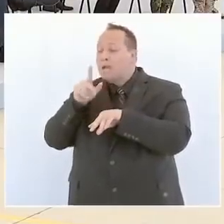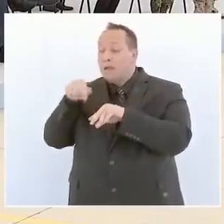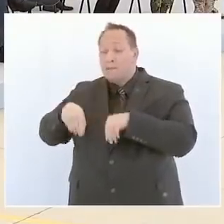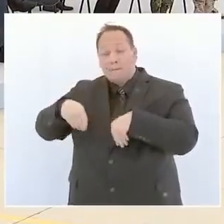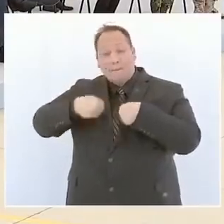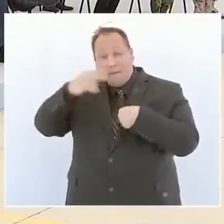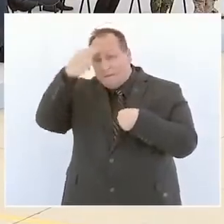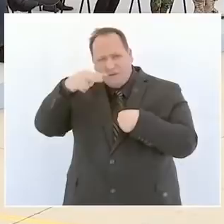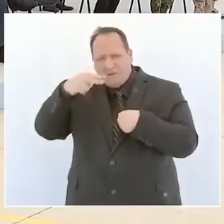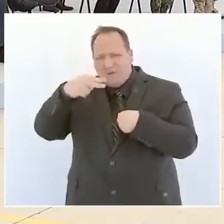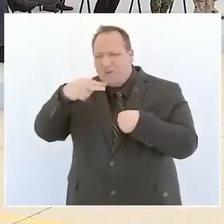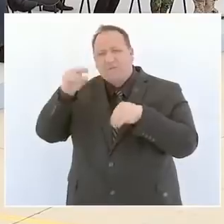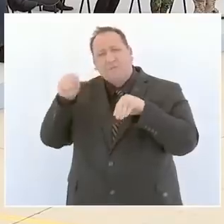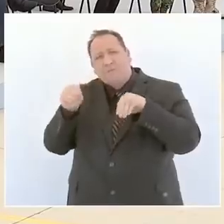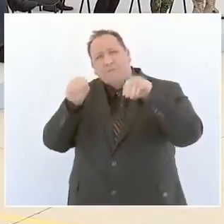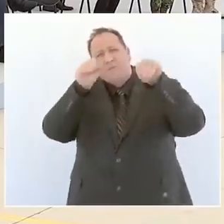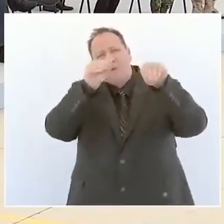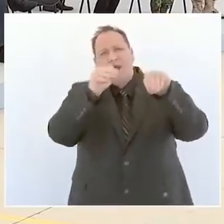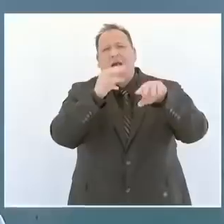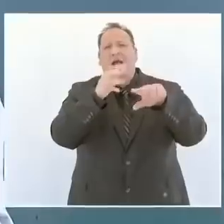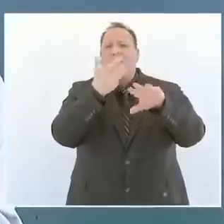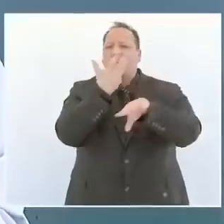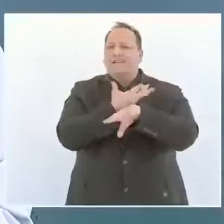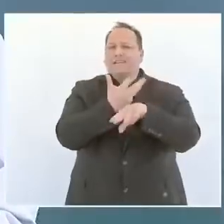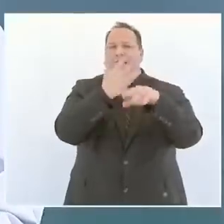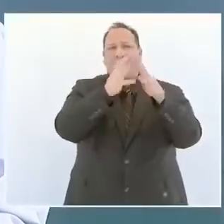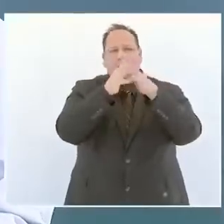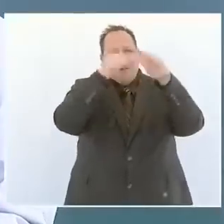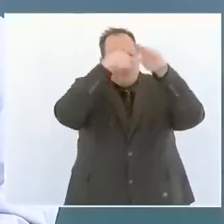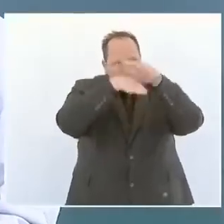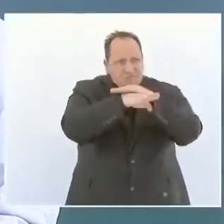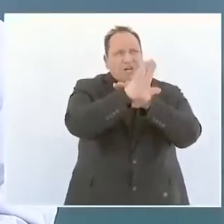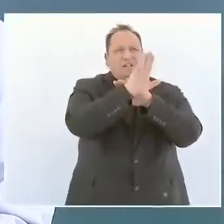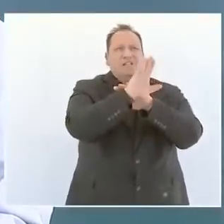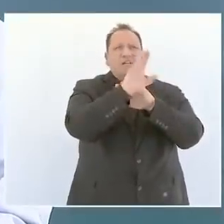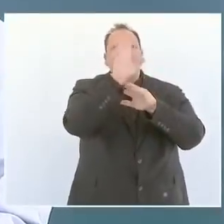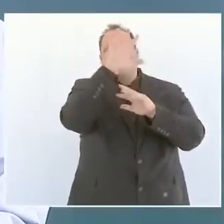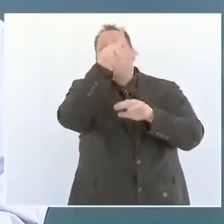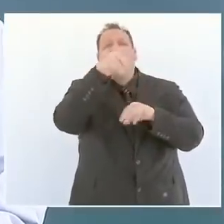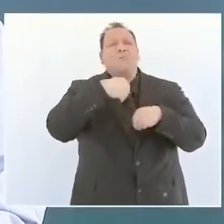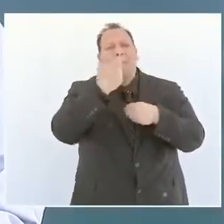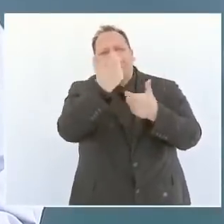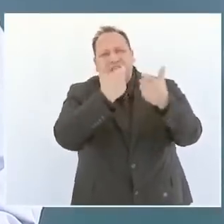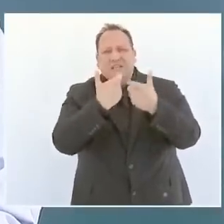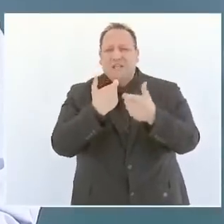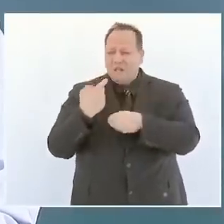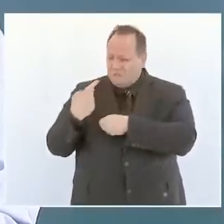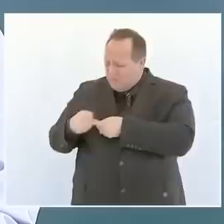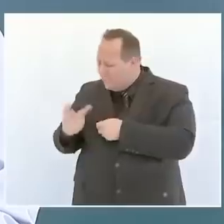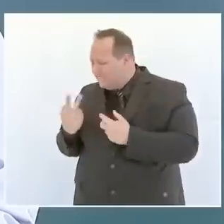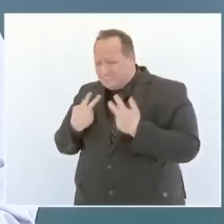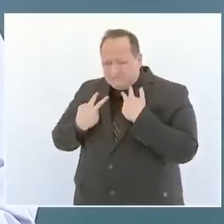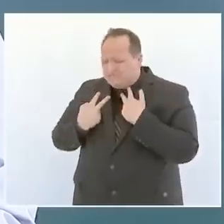prefirieron irse a buscar la vida del otro lado de la frontera, arriesgándolo todo,